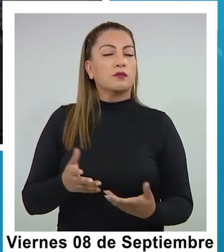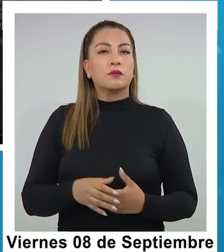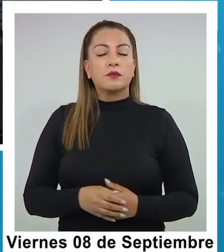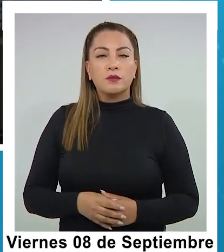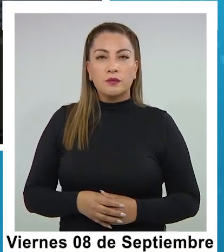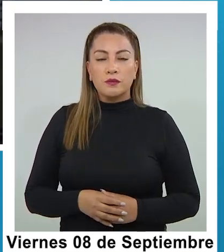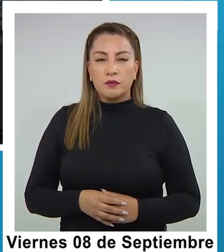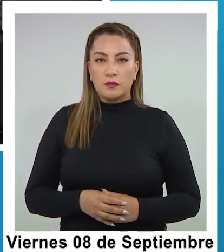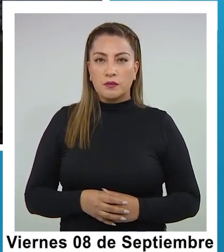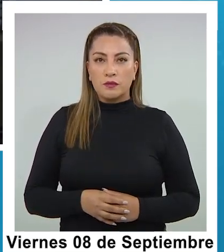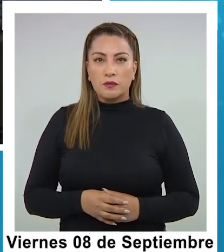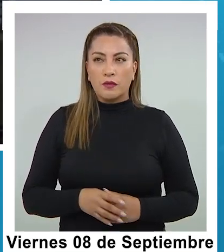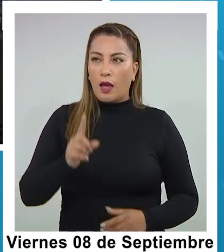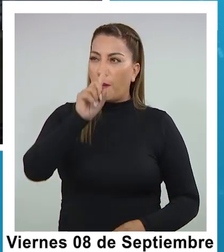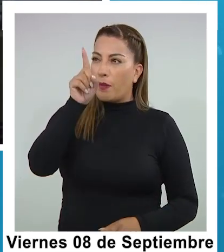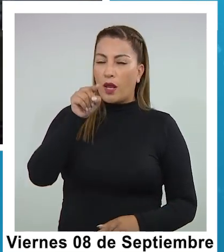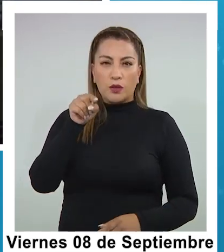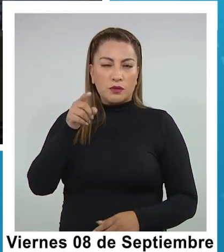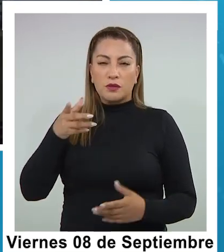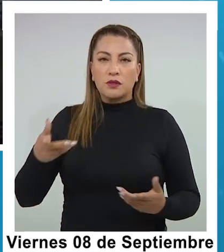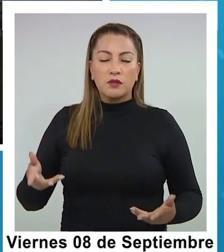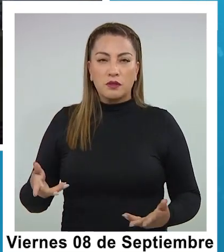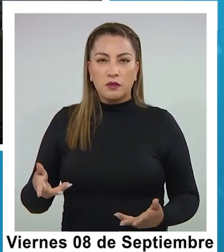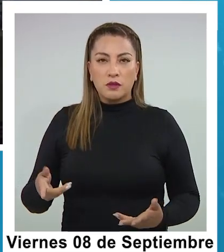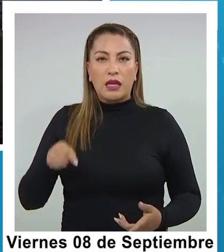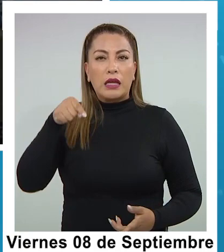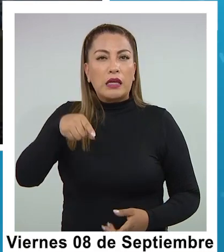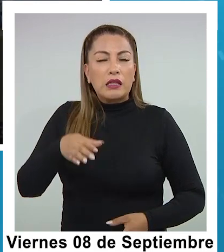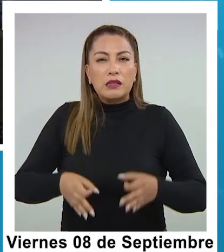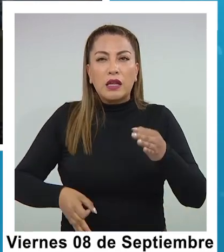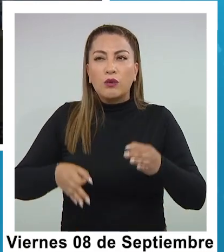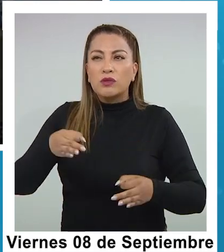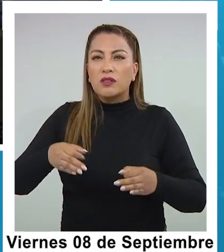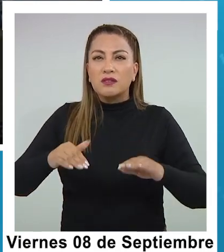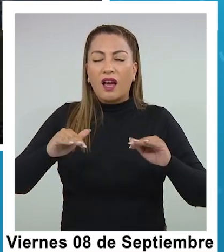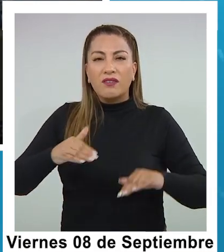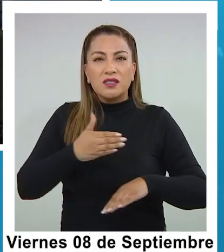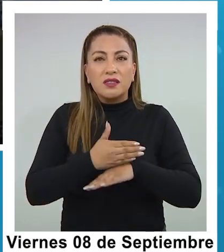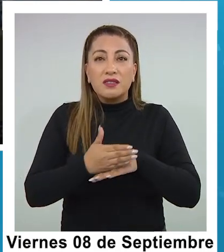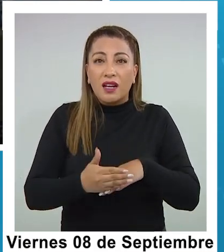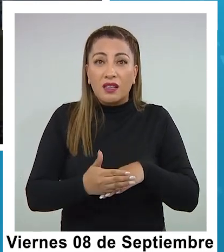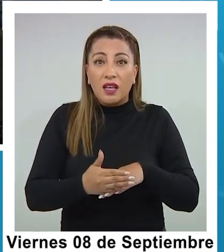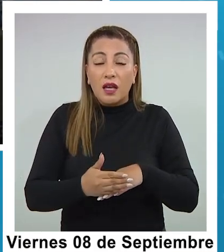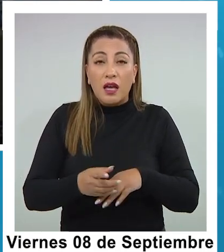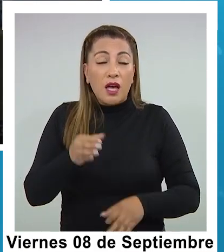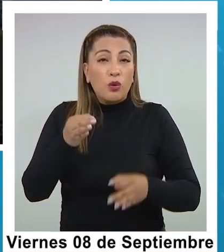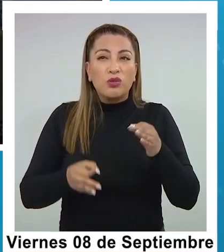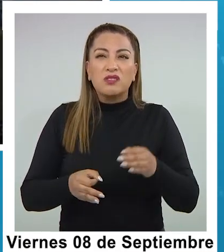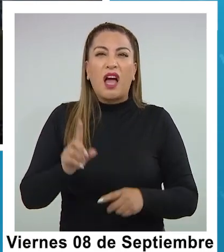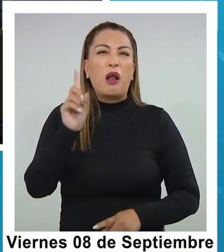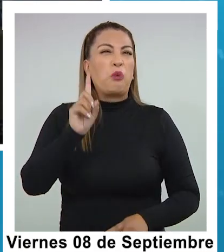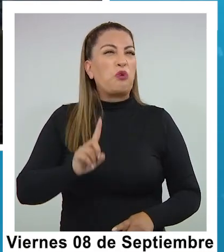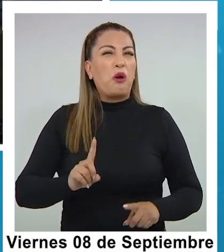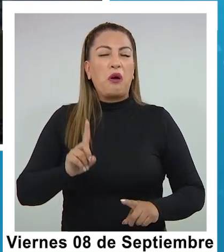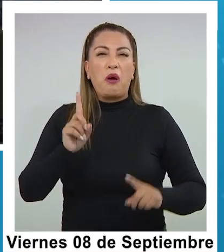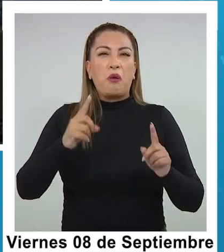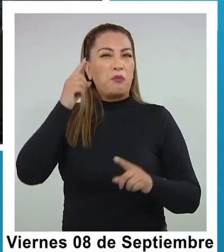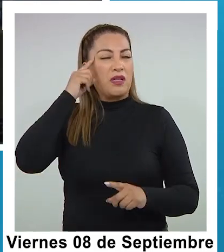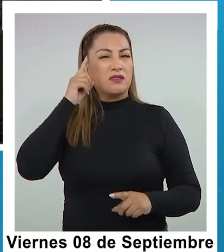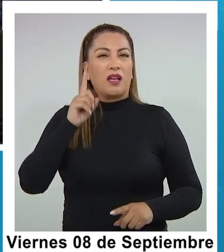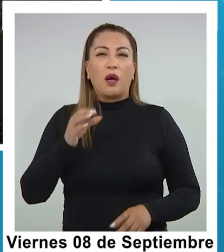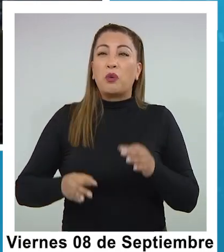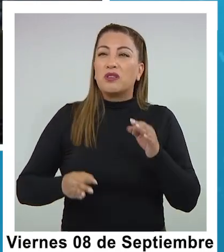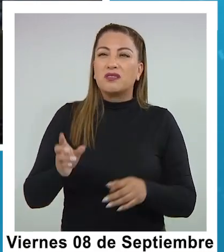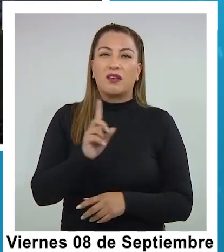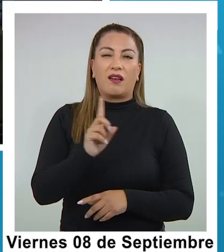Ahora, la pregunta es, ¿esta justicia tardía es justicia? Entonces algunos dicen, no, no es justicia. Como la Erika, por ejemplo, la